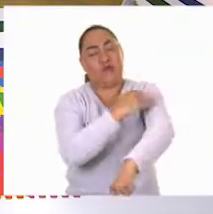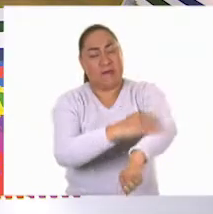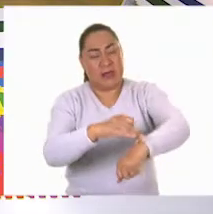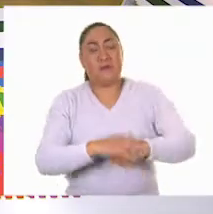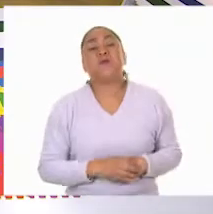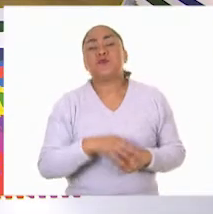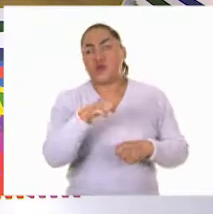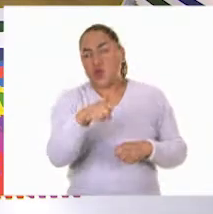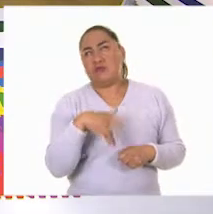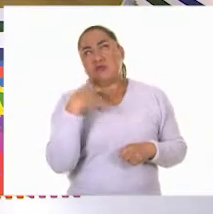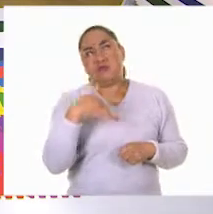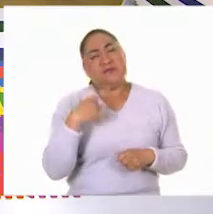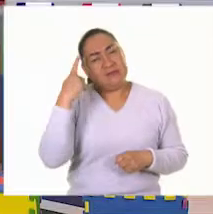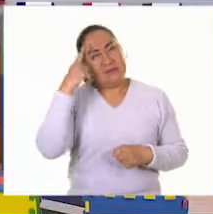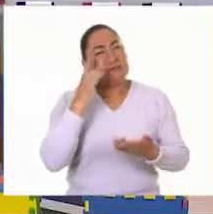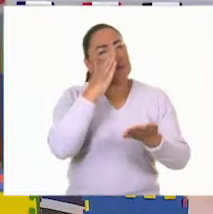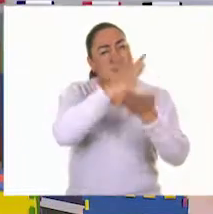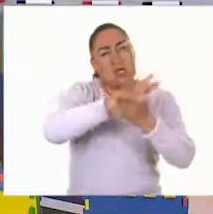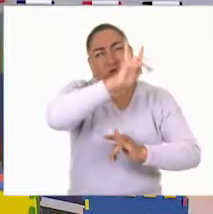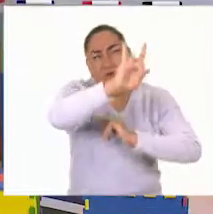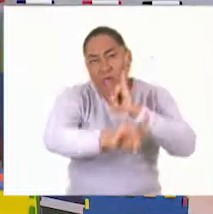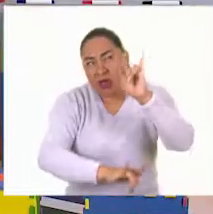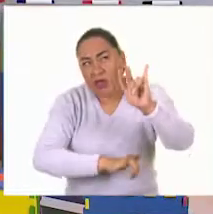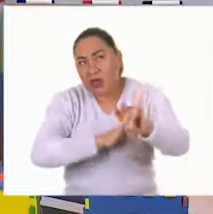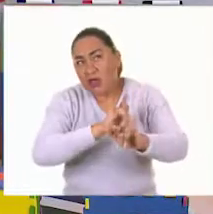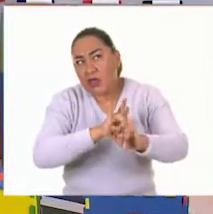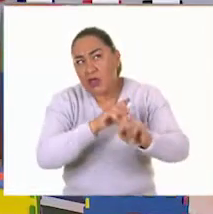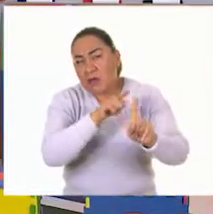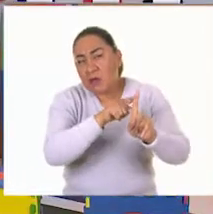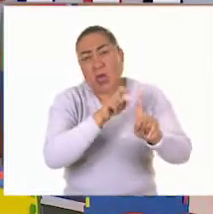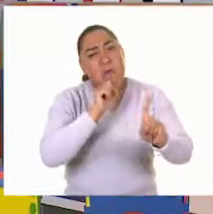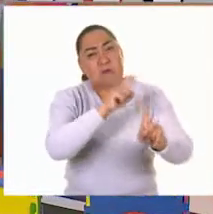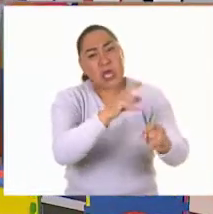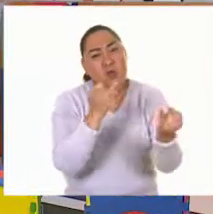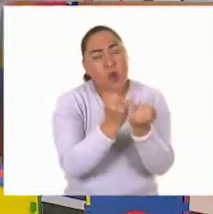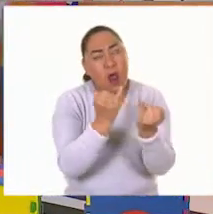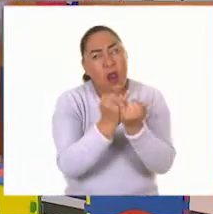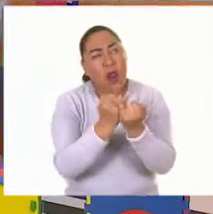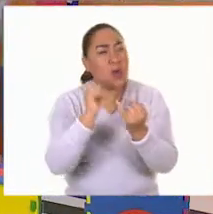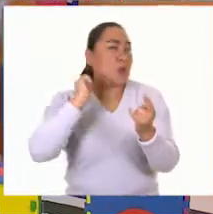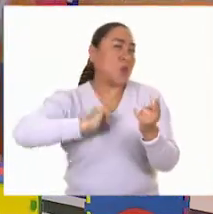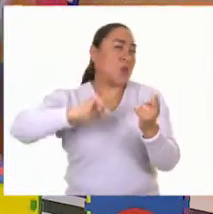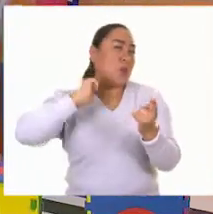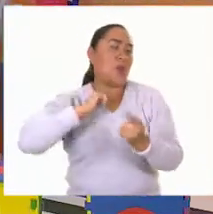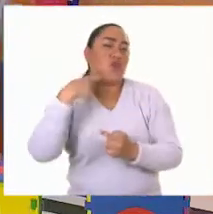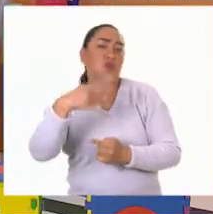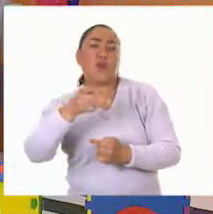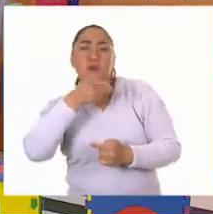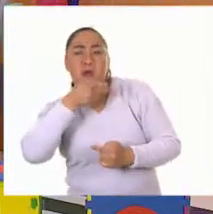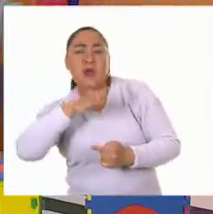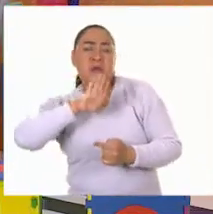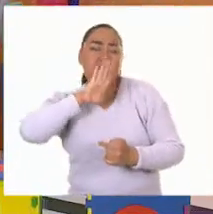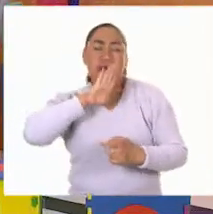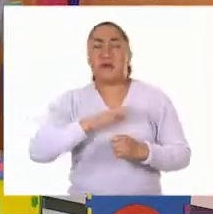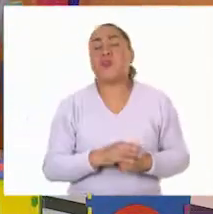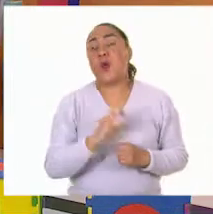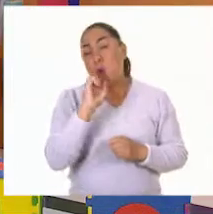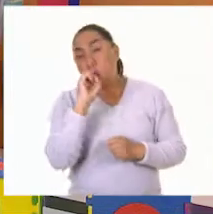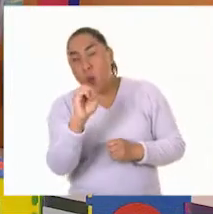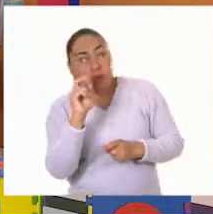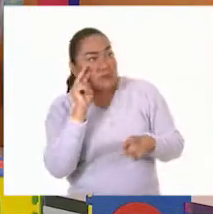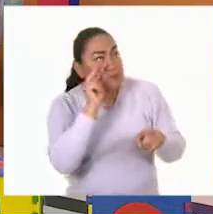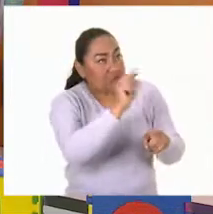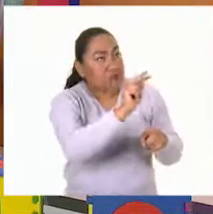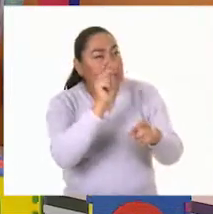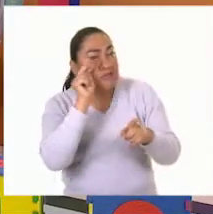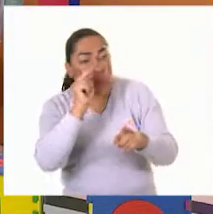feria a la que tú asistes es la misma feria a la que iban tus papás cuando eran niños? ¿O hay las mismas cosas de cuando tus